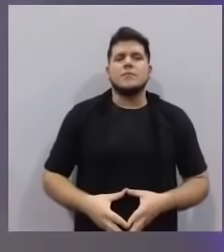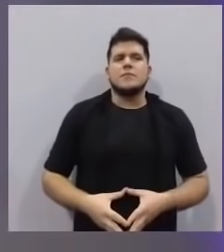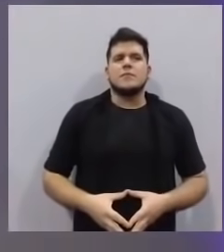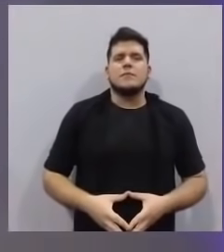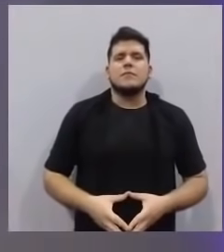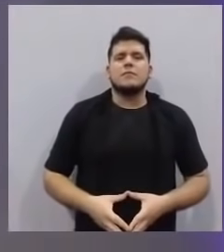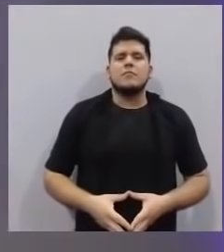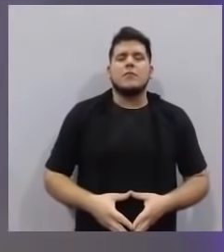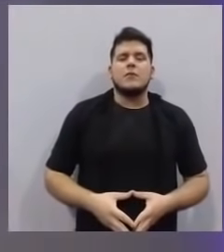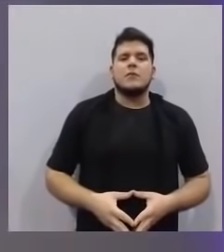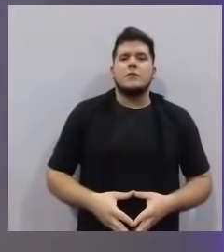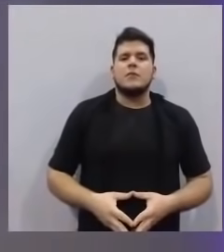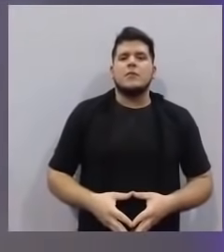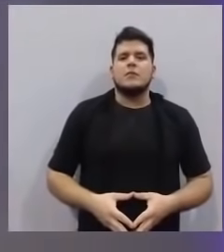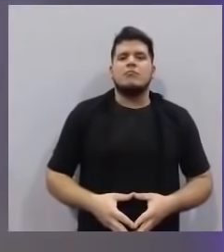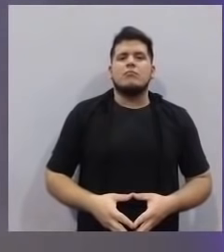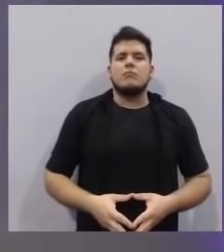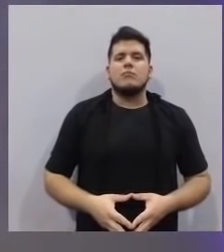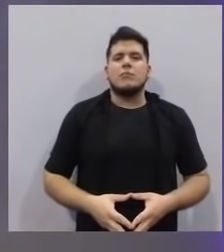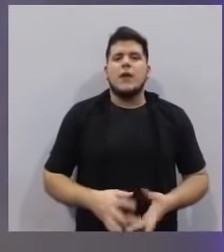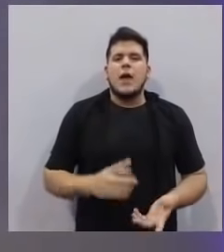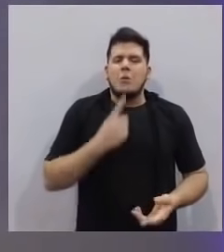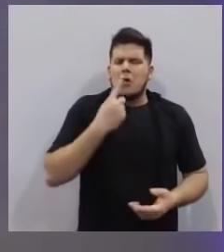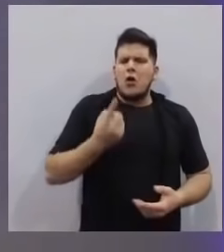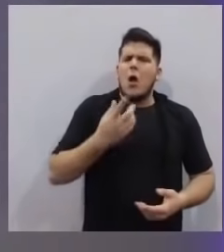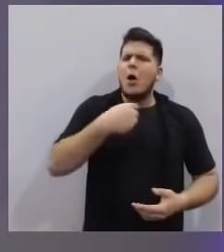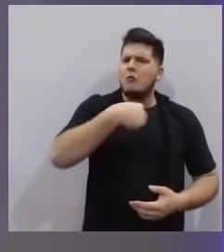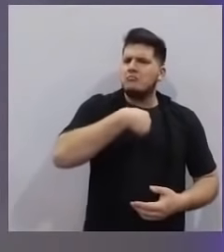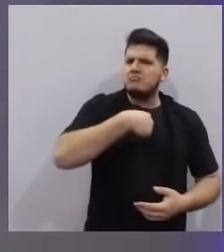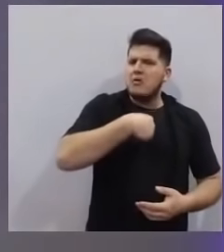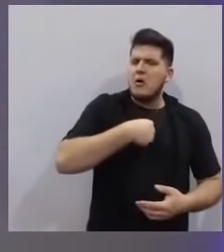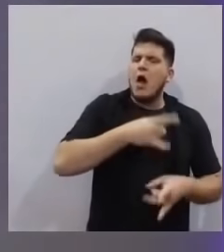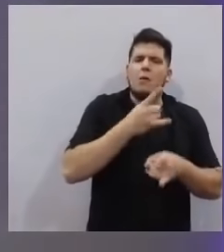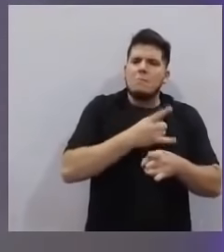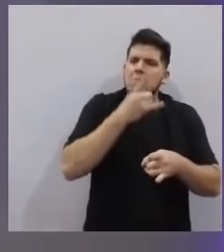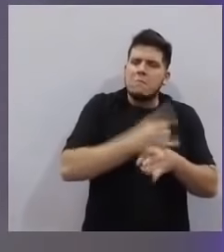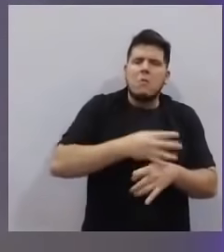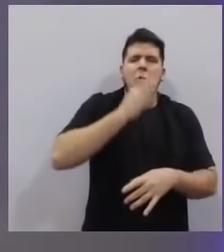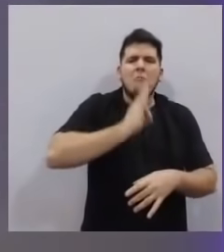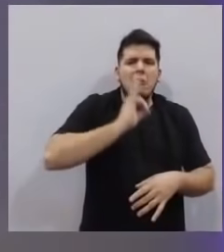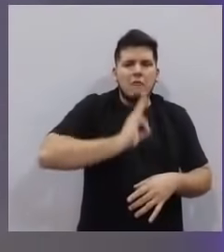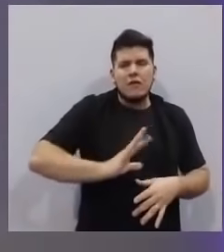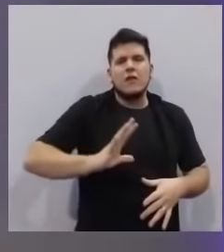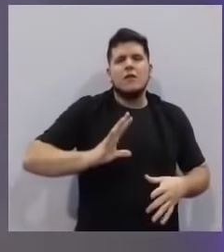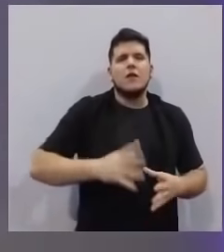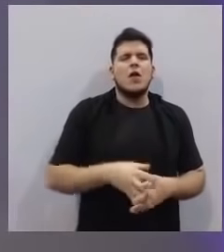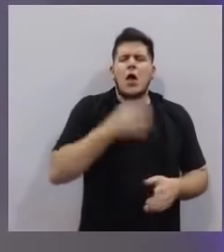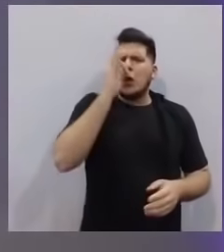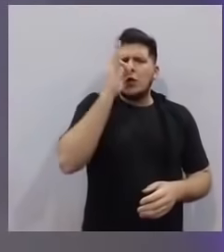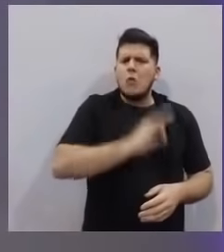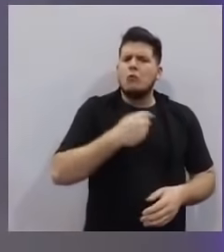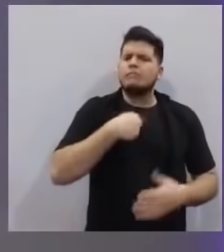y nunca tremendo esas palabras que aparecen nunca te